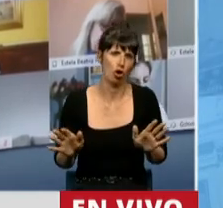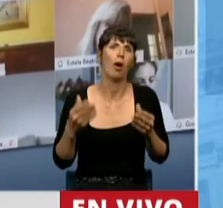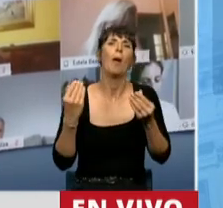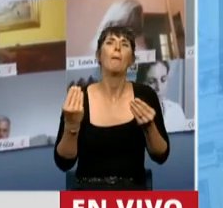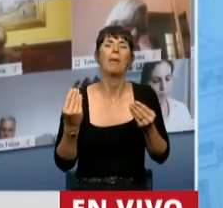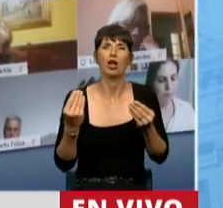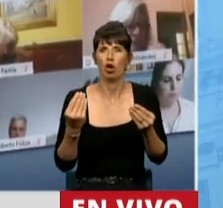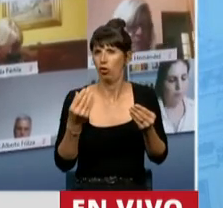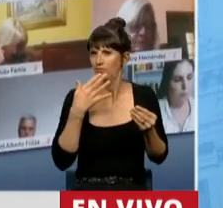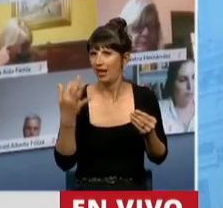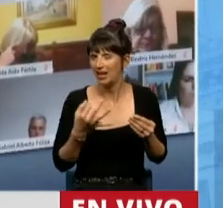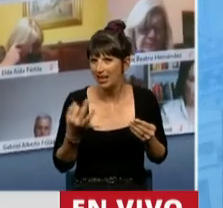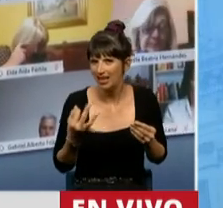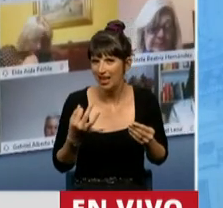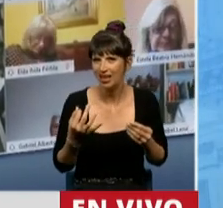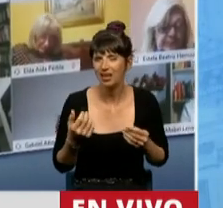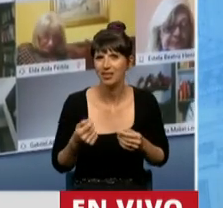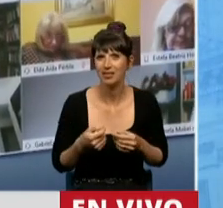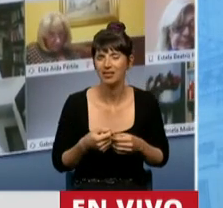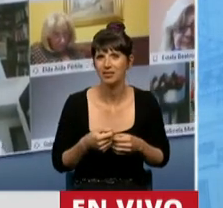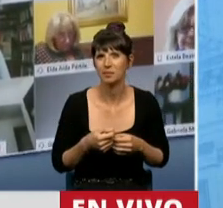estamos defendiendo